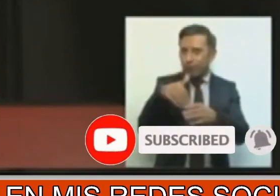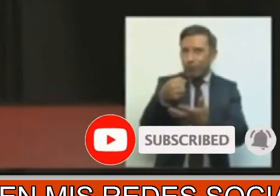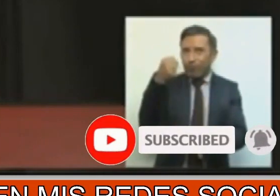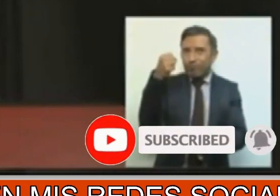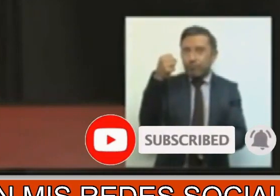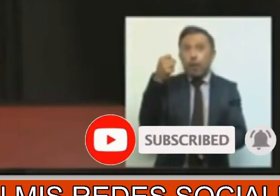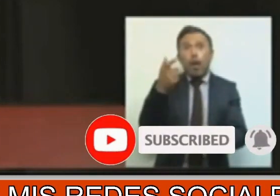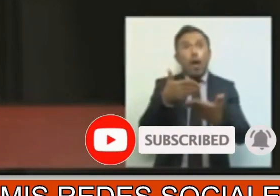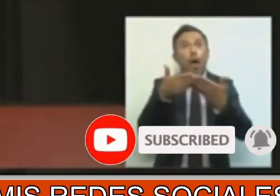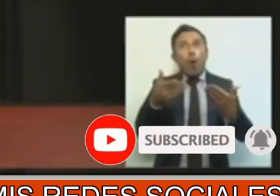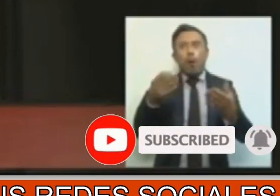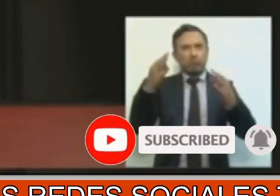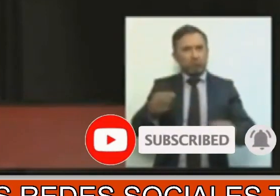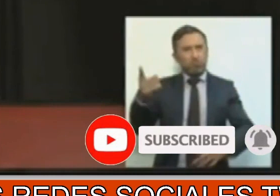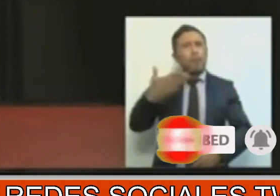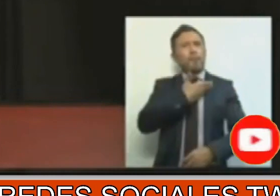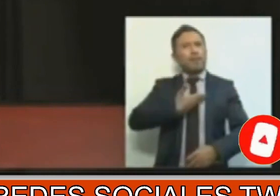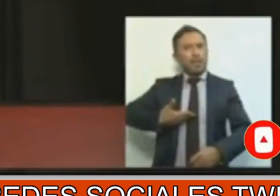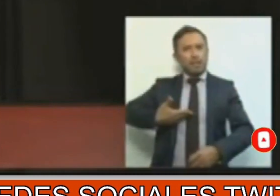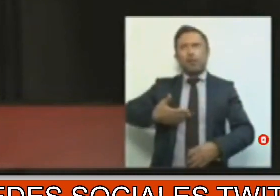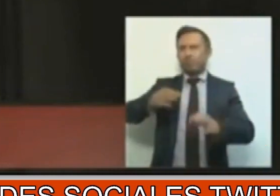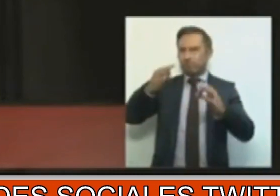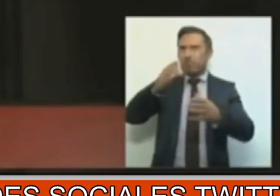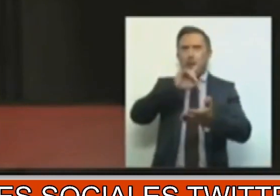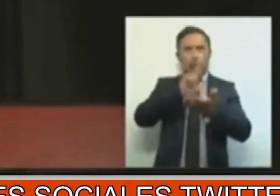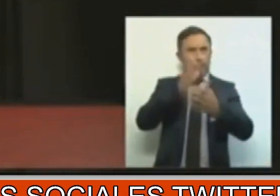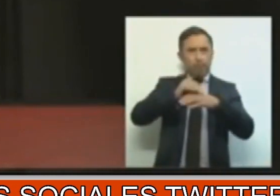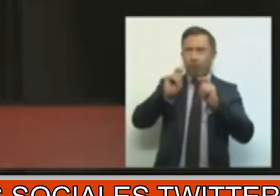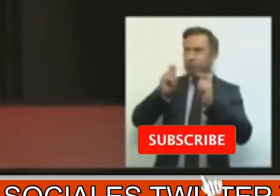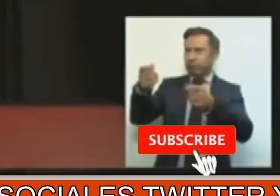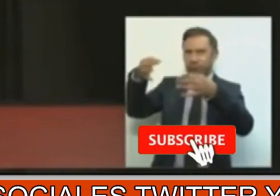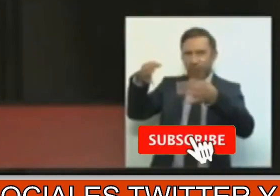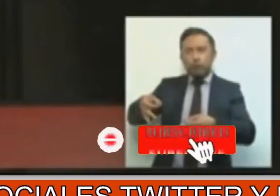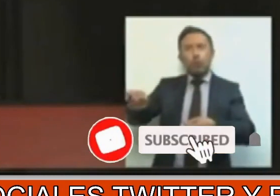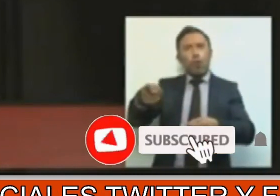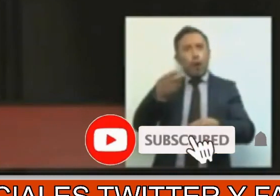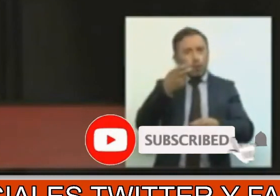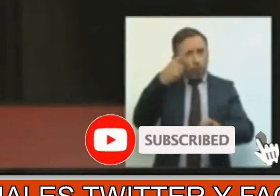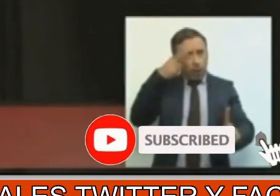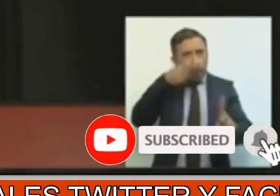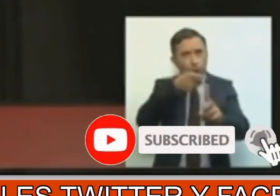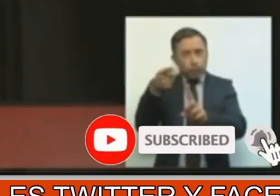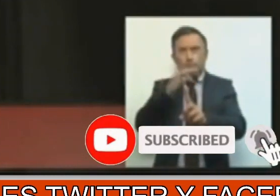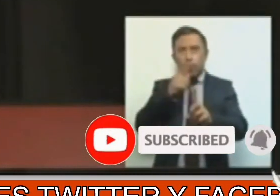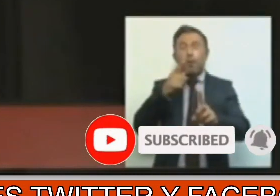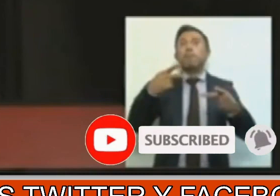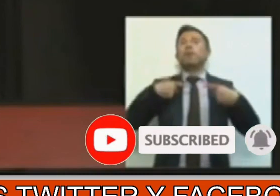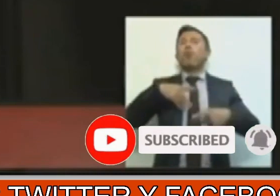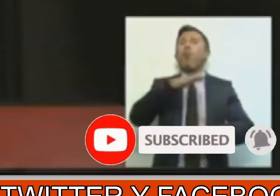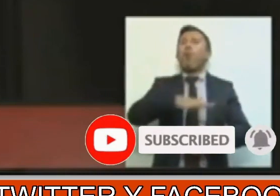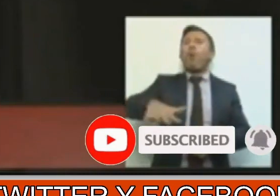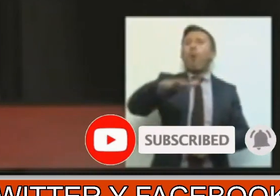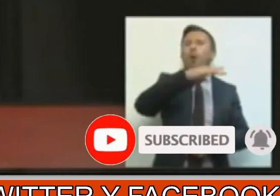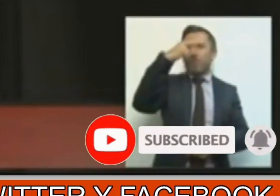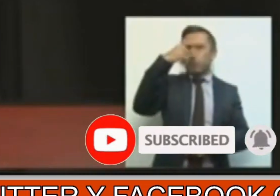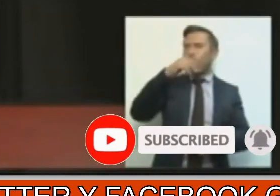legítimo, un presidente que está a favor de esas causas, un presidente en donde el pueblo le tiene confianza, Está bien que